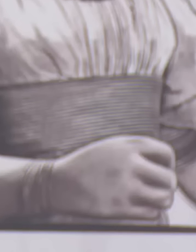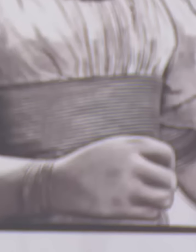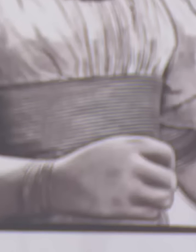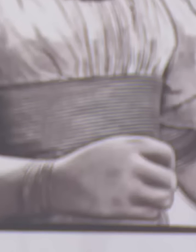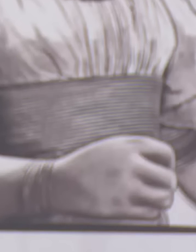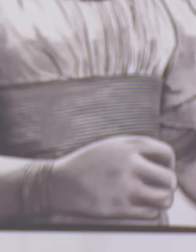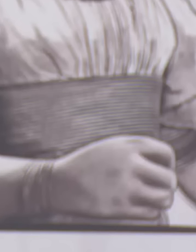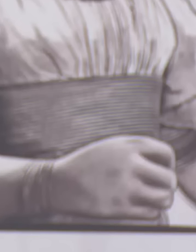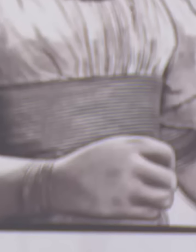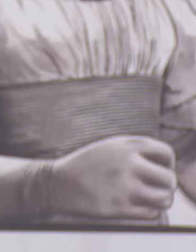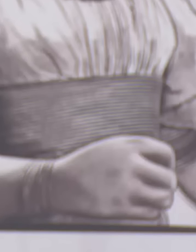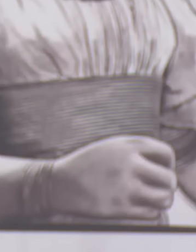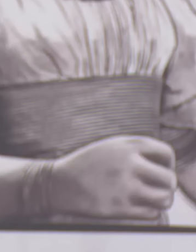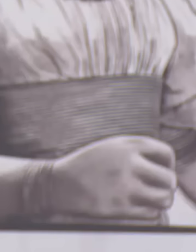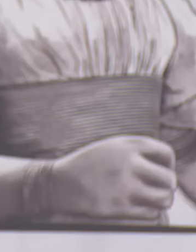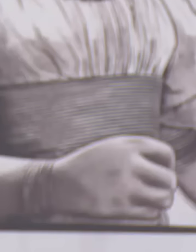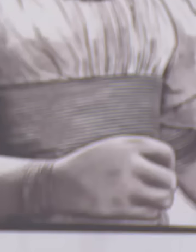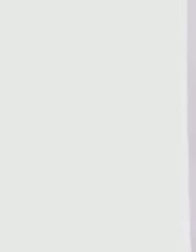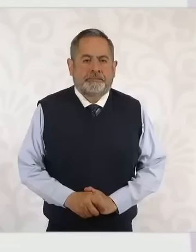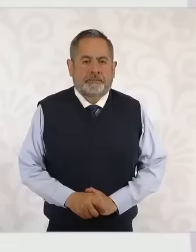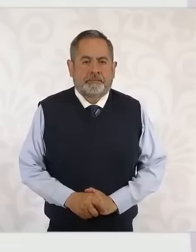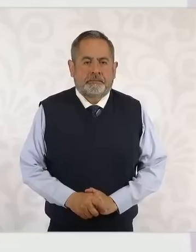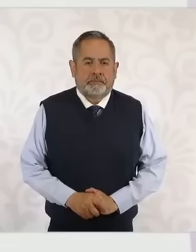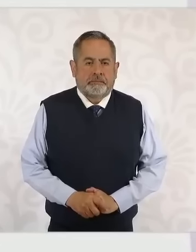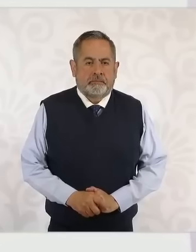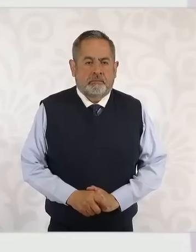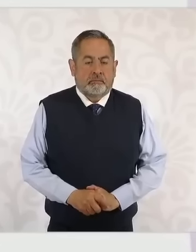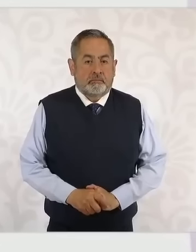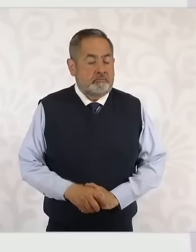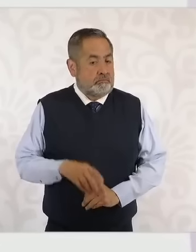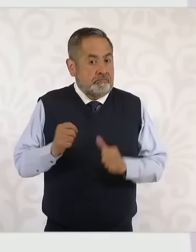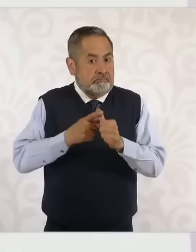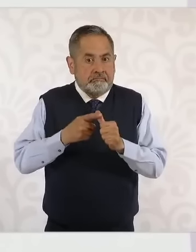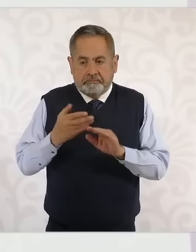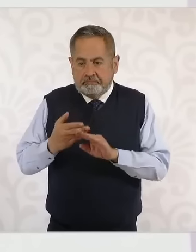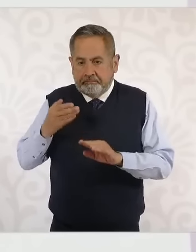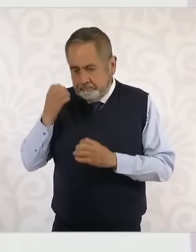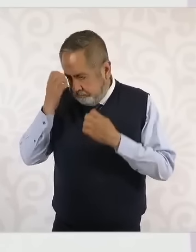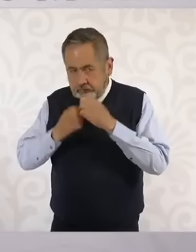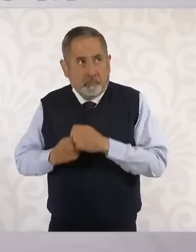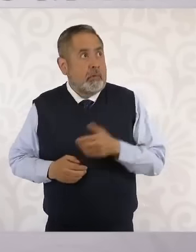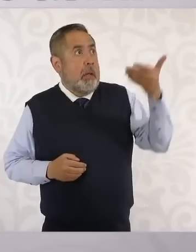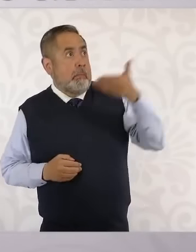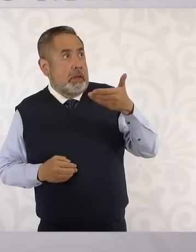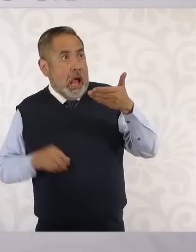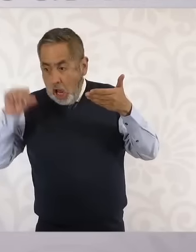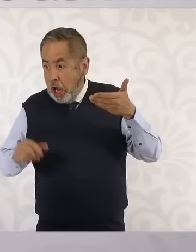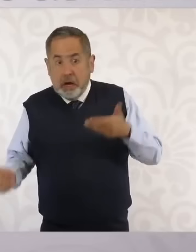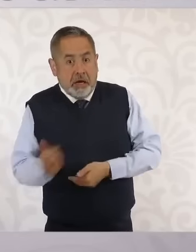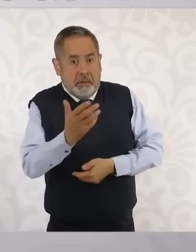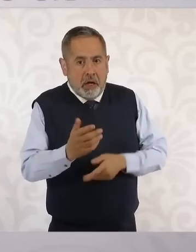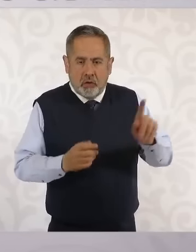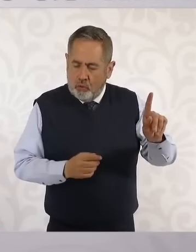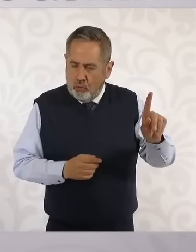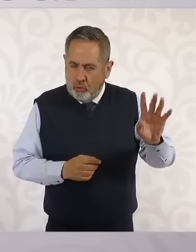análisis de México. No lo piden, ahí va. Okay. ¿no? Porque eso es